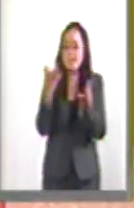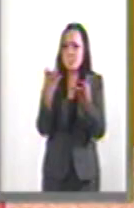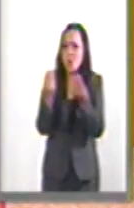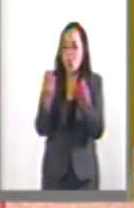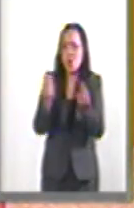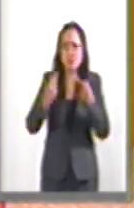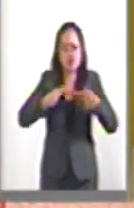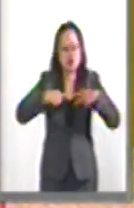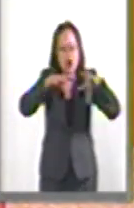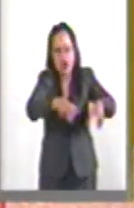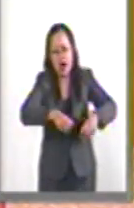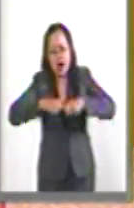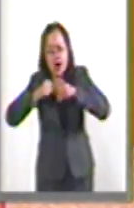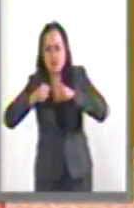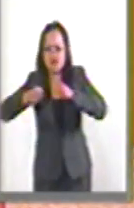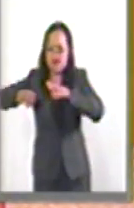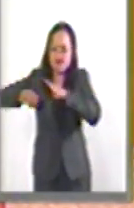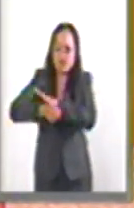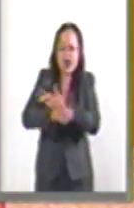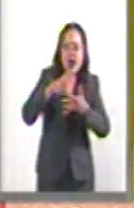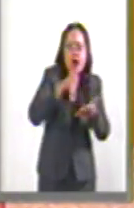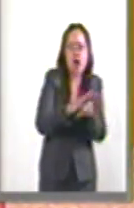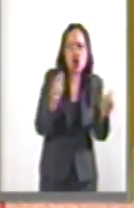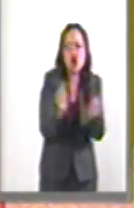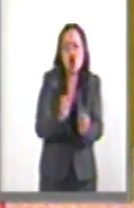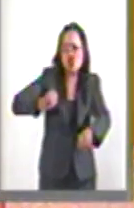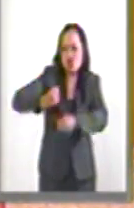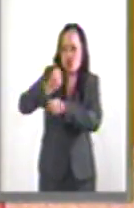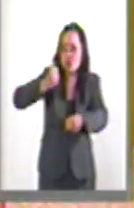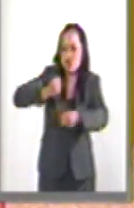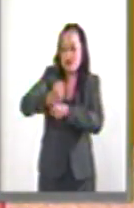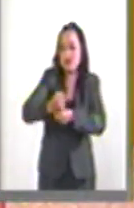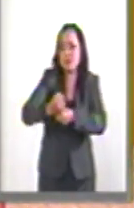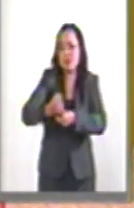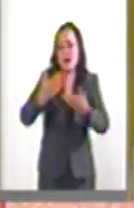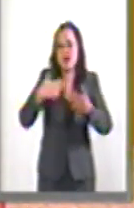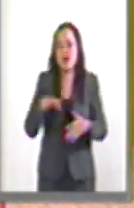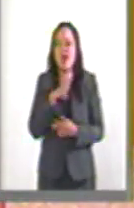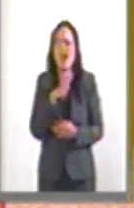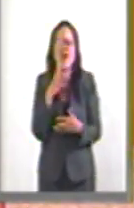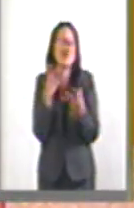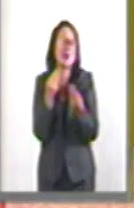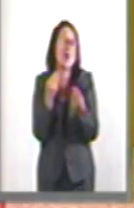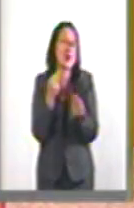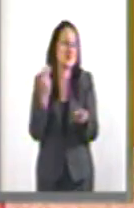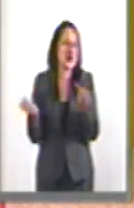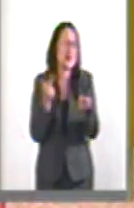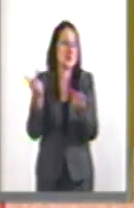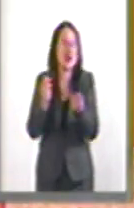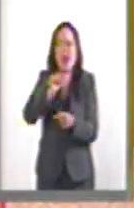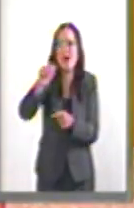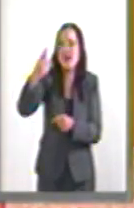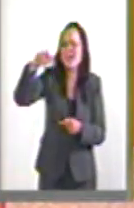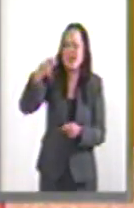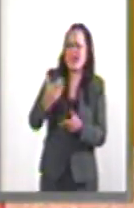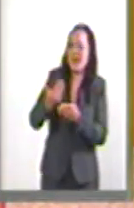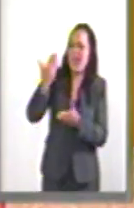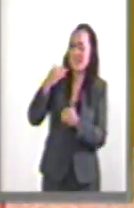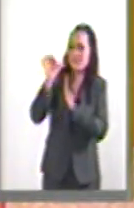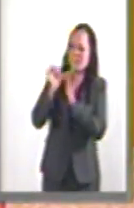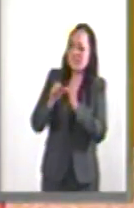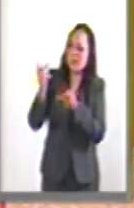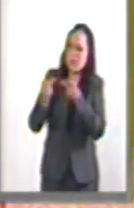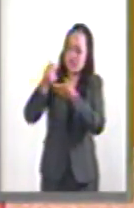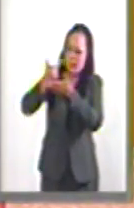están encarcelados por tortura. Le mandé una serie de preguntas a la PGR hace unos